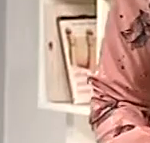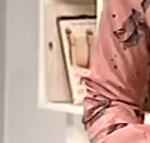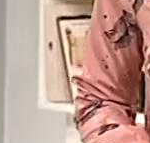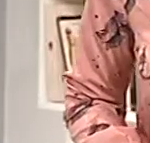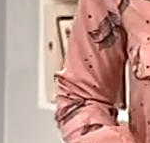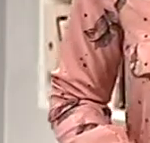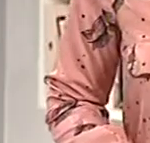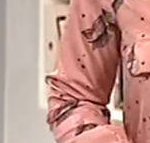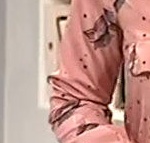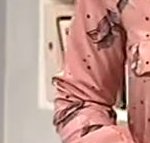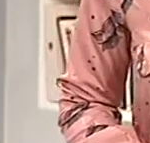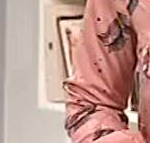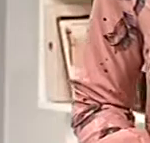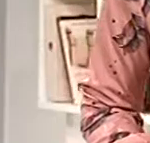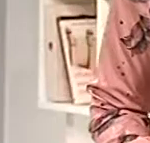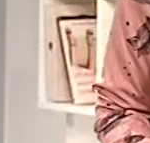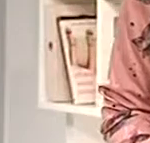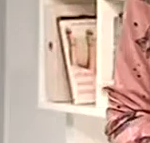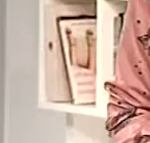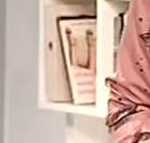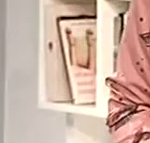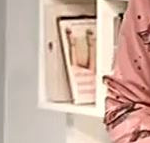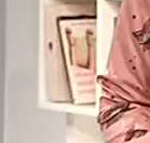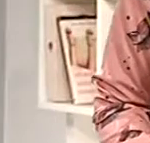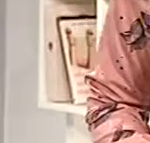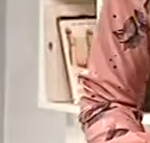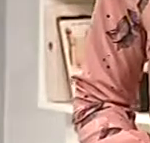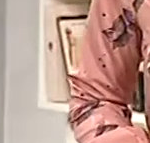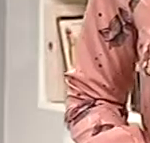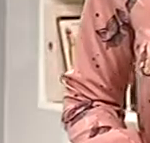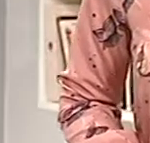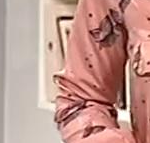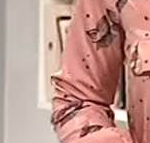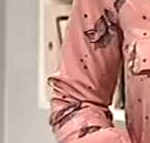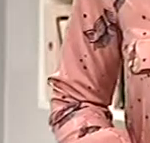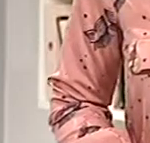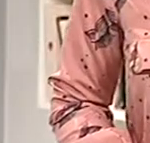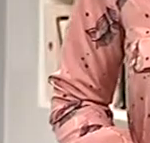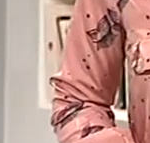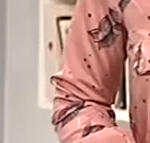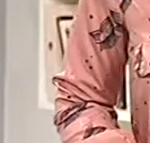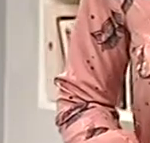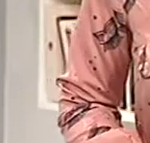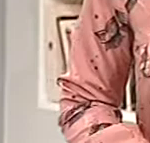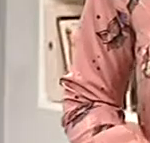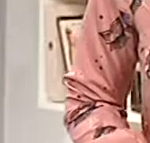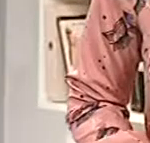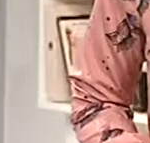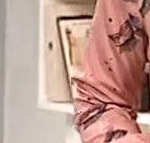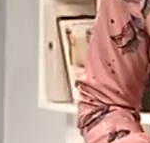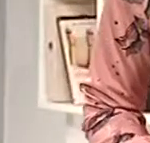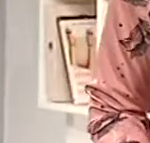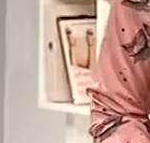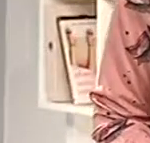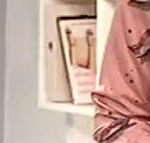directora de InMujeres, para conocer qué está haciendo el gobierno para combatir esta realidad que, lejos de